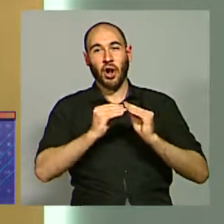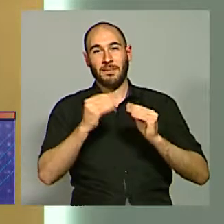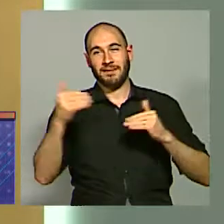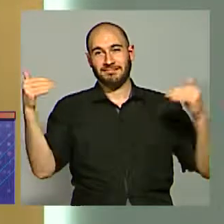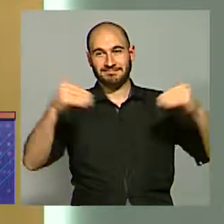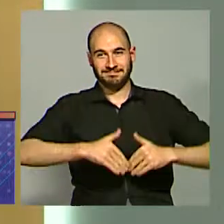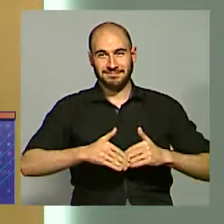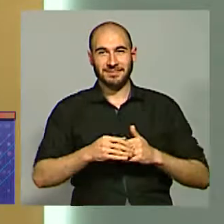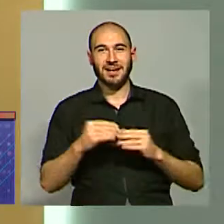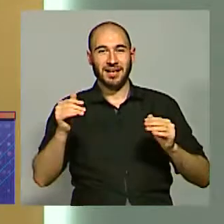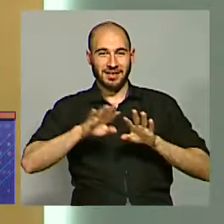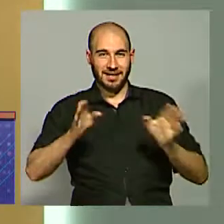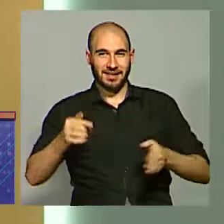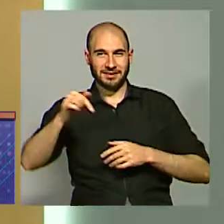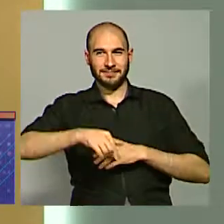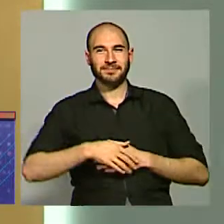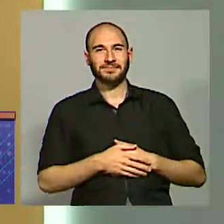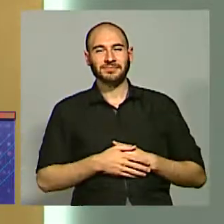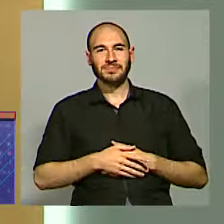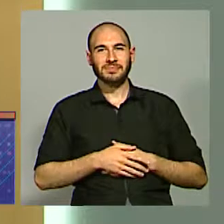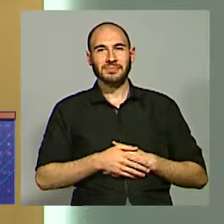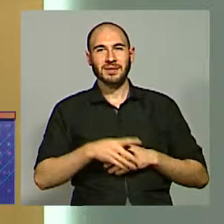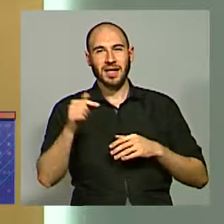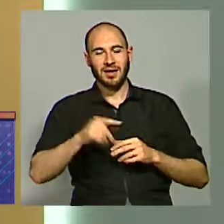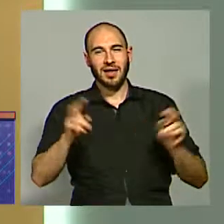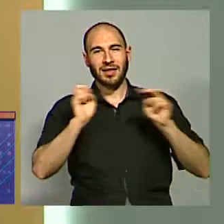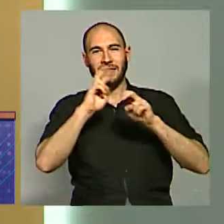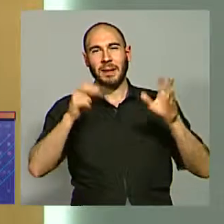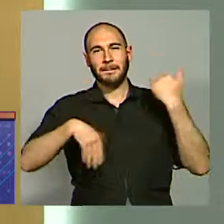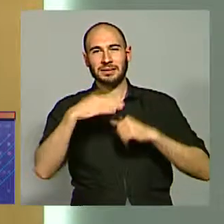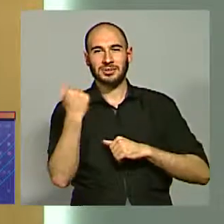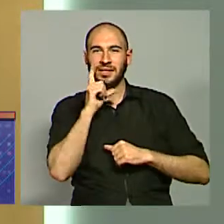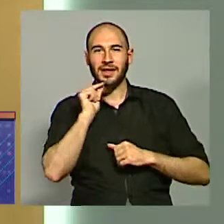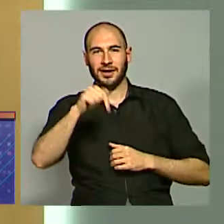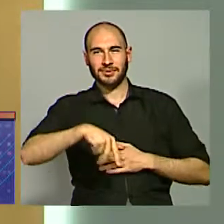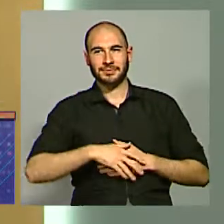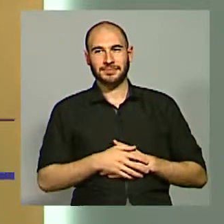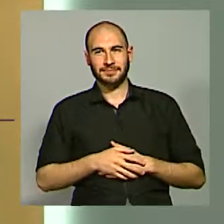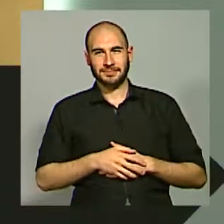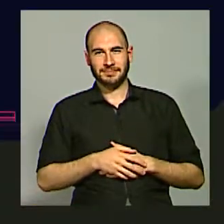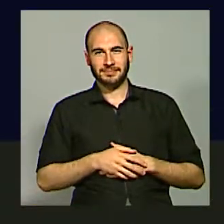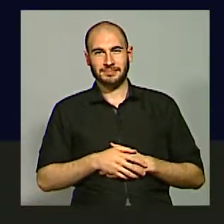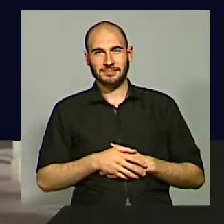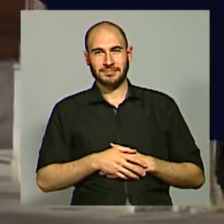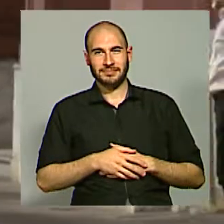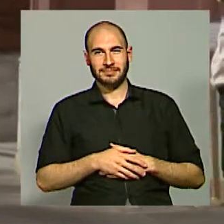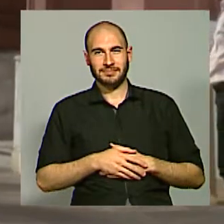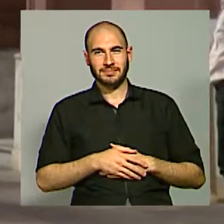que están aquí en el piso. Vamos a pasar a los principales títulos de la jornada.